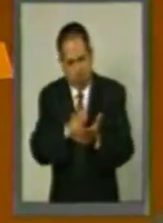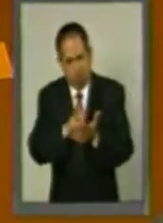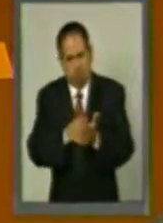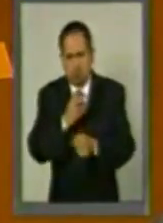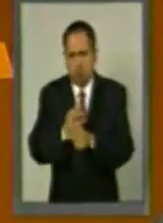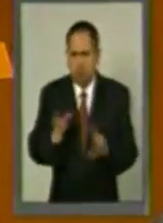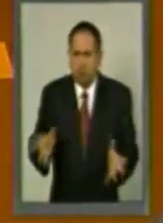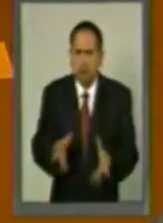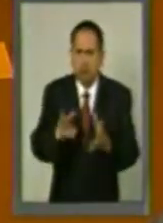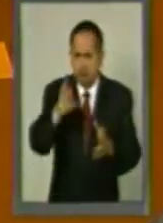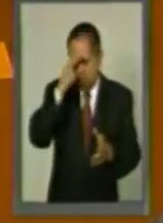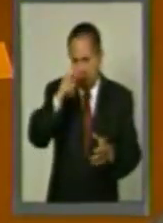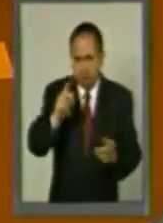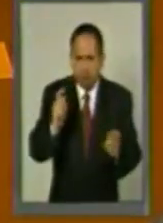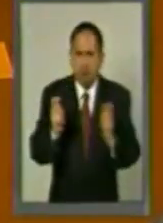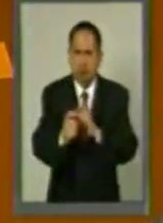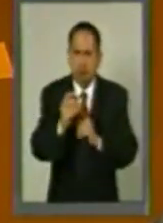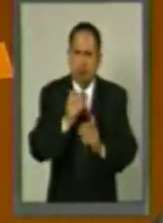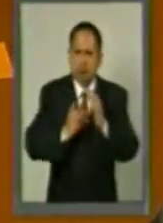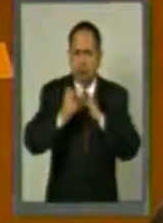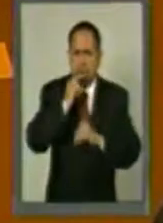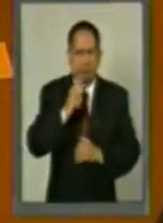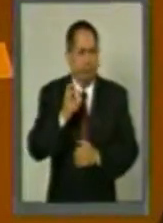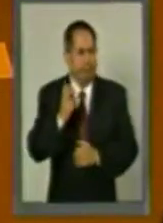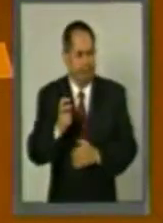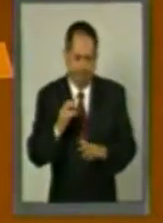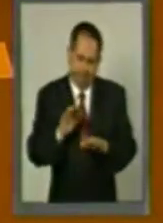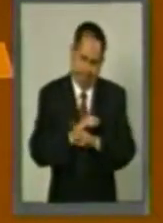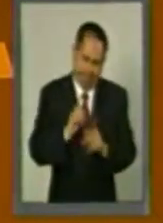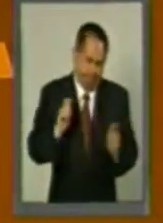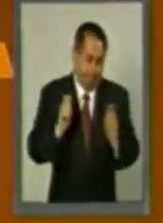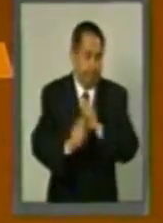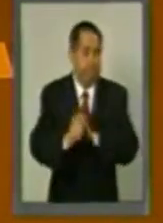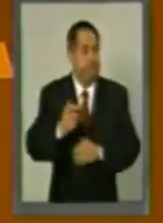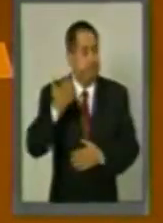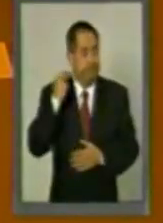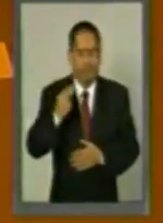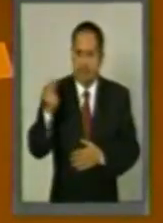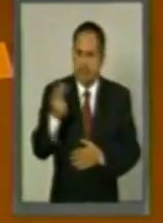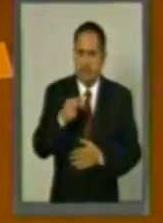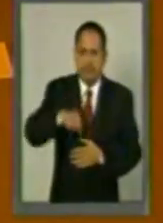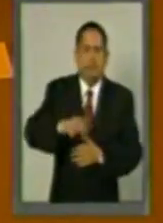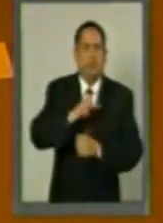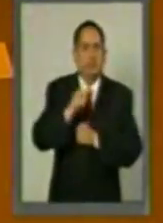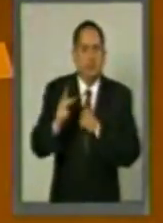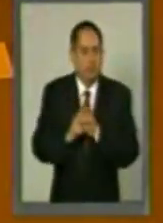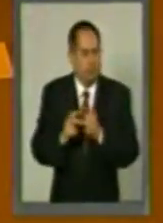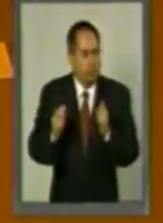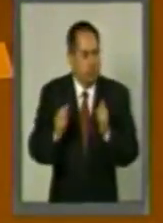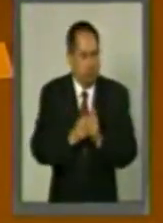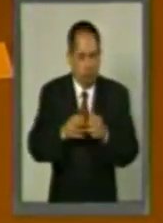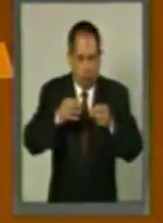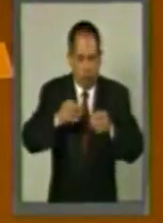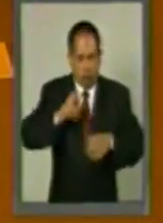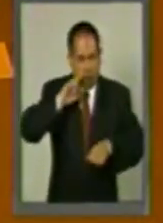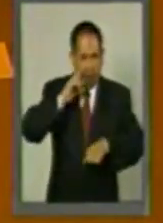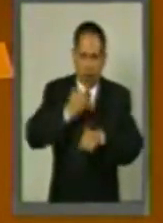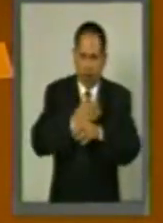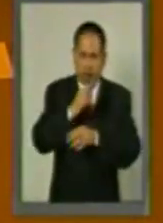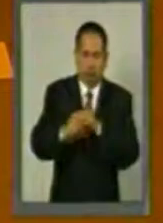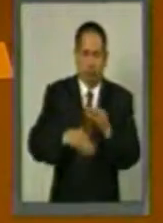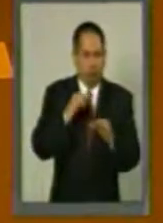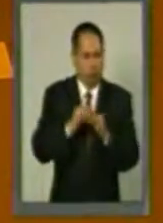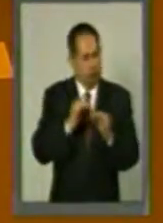los mexicanos. Esa transformación que urgía nuestro país y que con gran responsabilidad